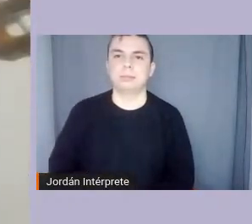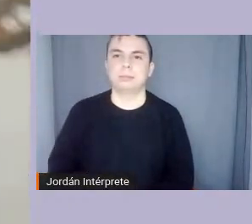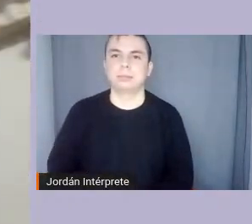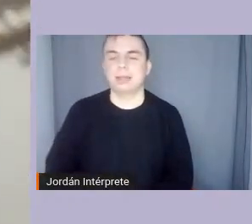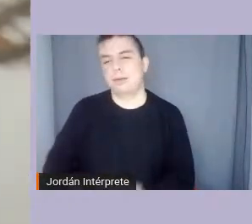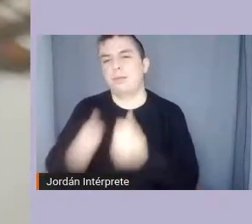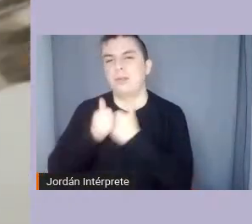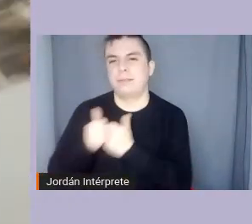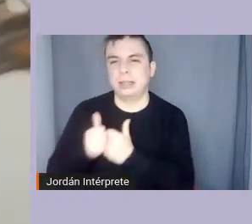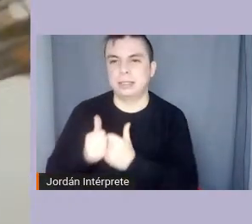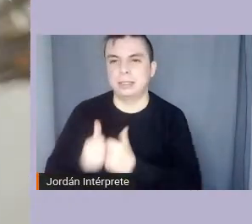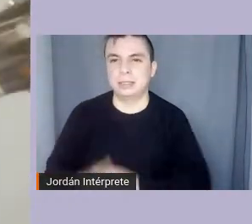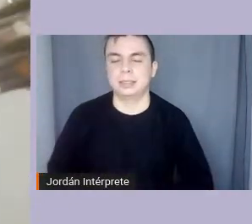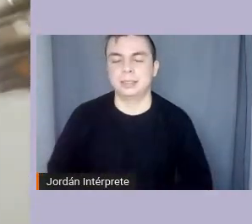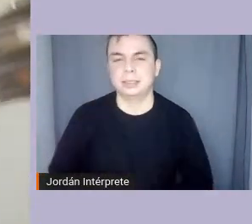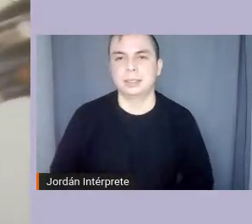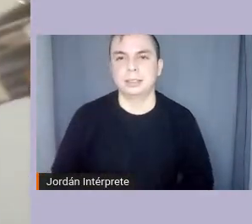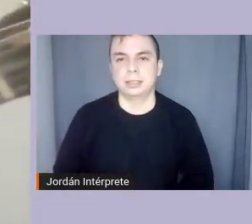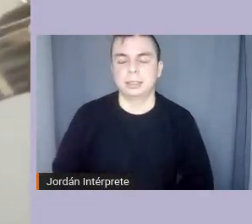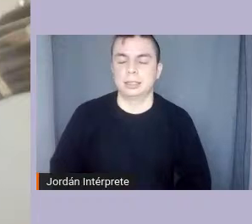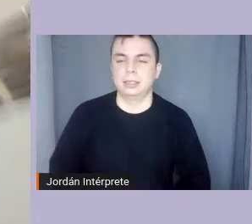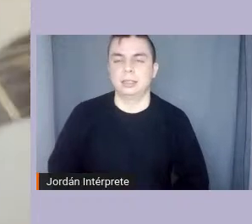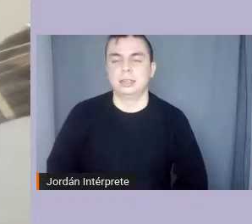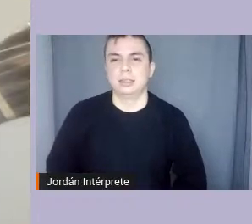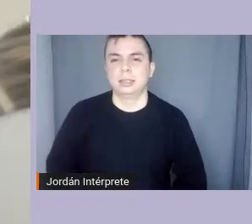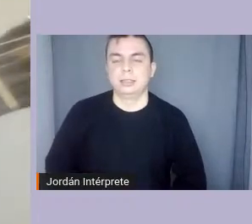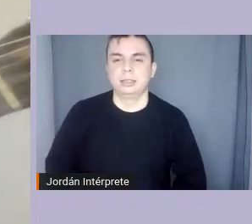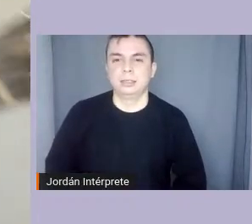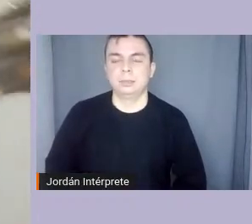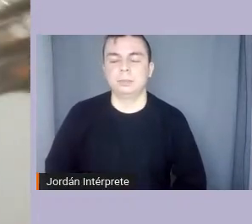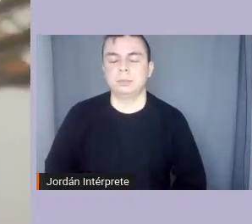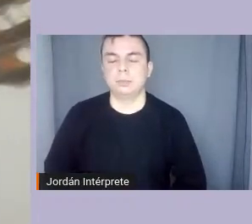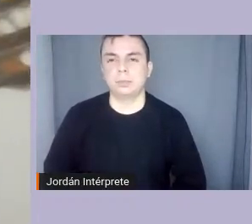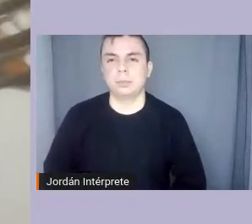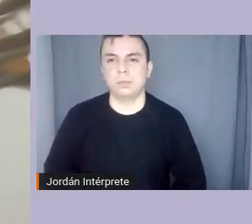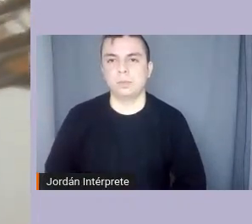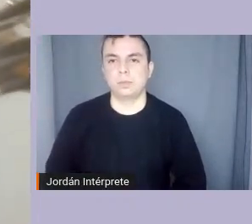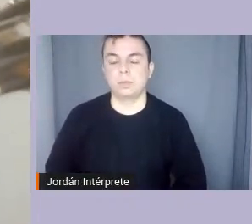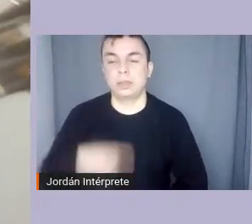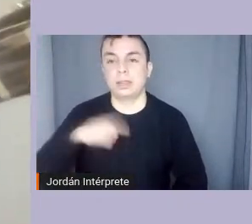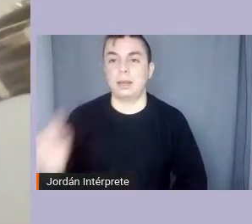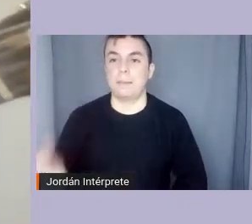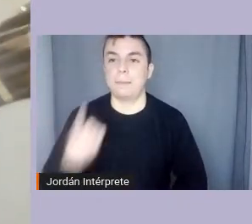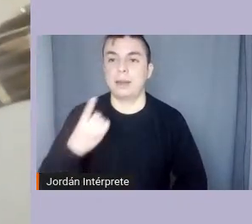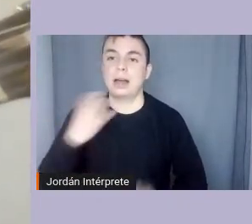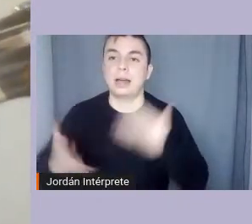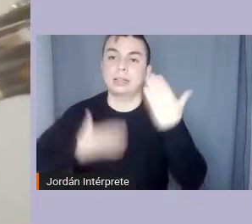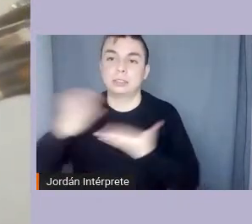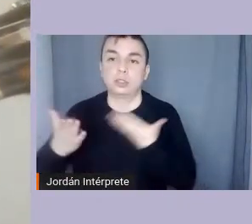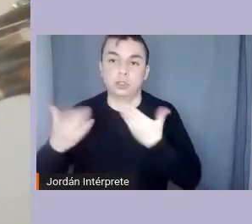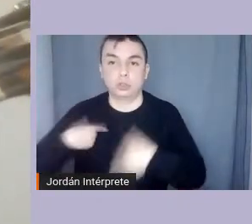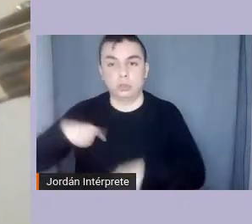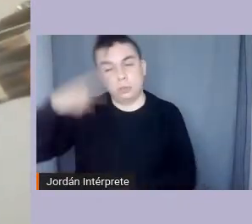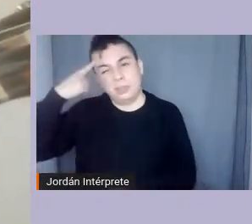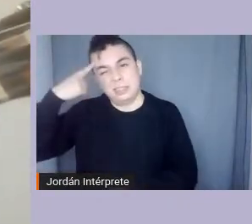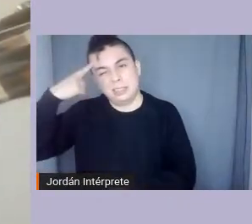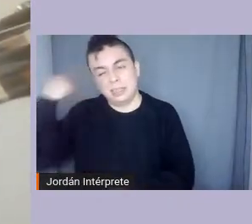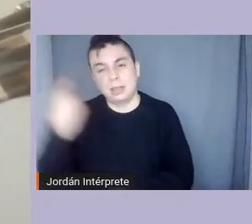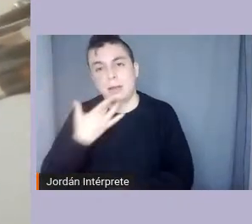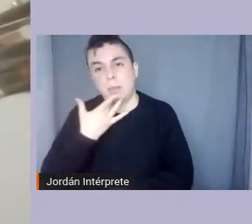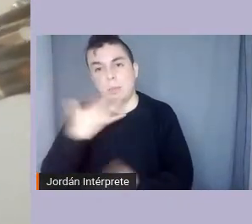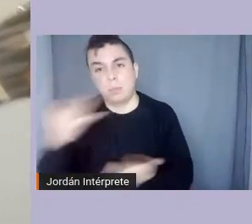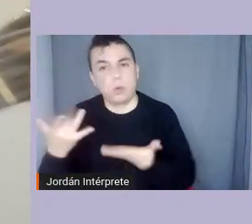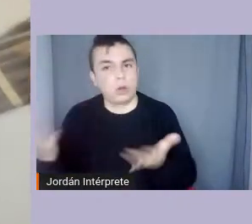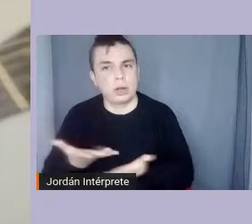Muy bien, vamos a aprender nuestra primera canción. Esta canción yo la pensé para ustedes porque es muy